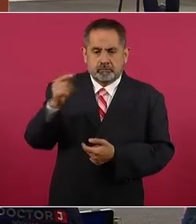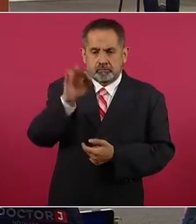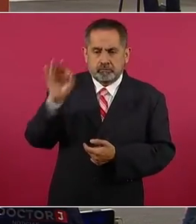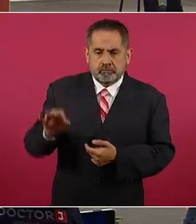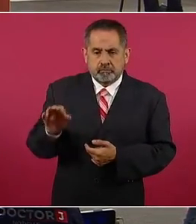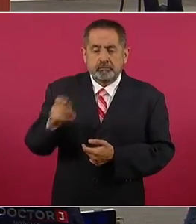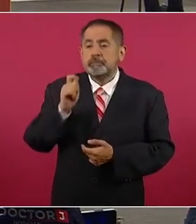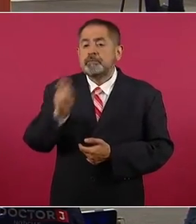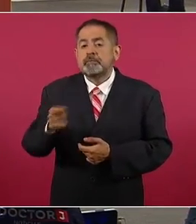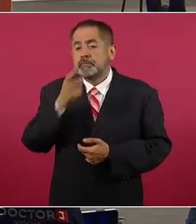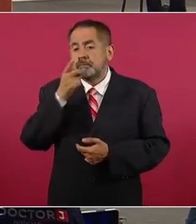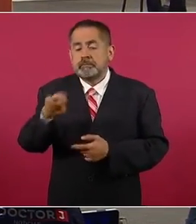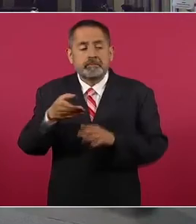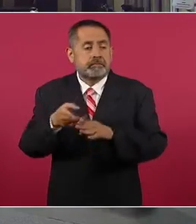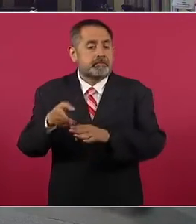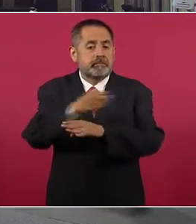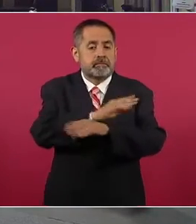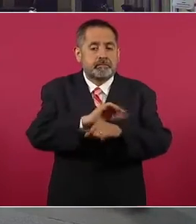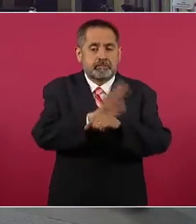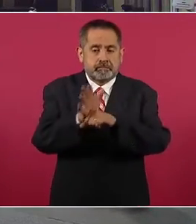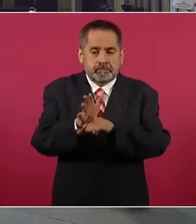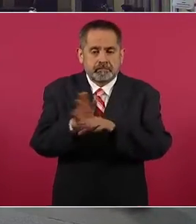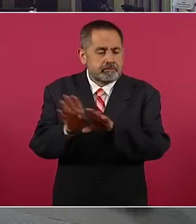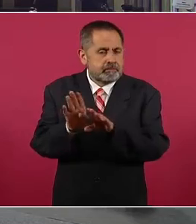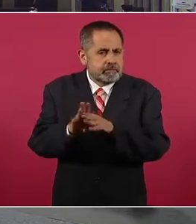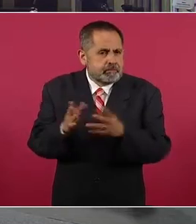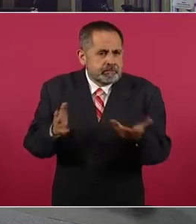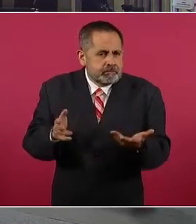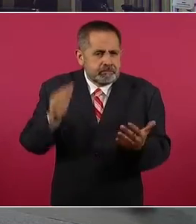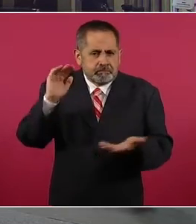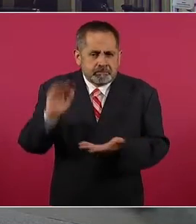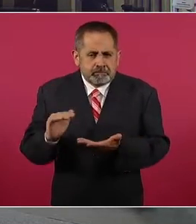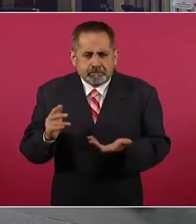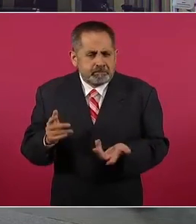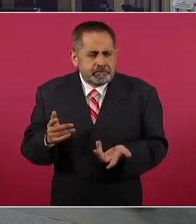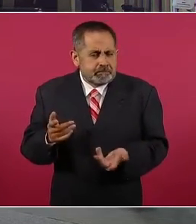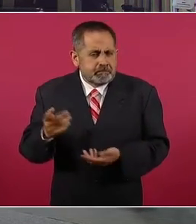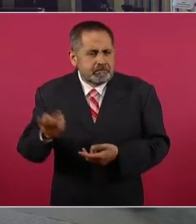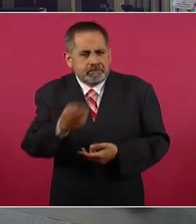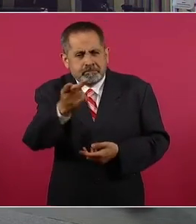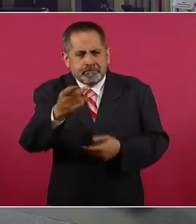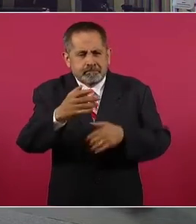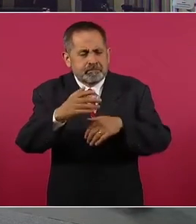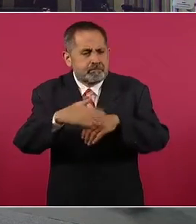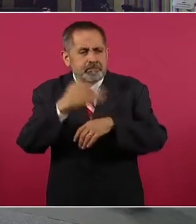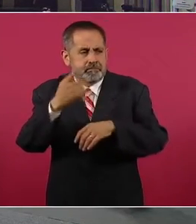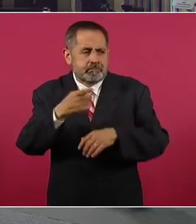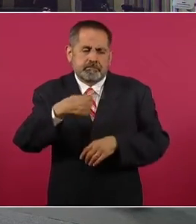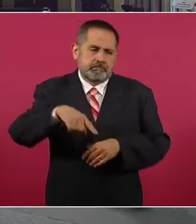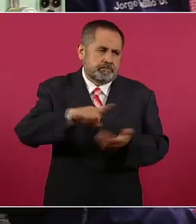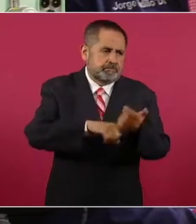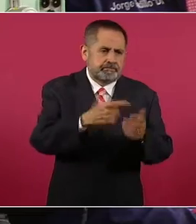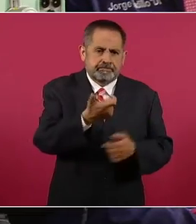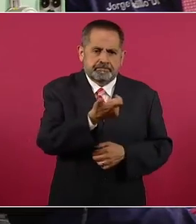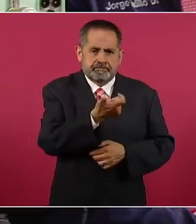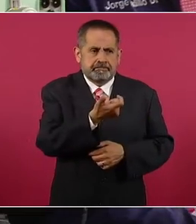tenían antes de la pandemia. Sí. Pues es una, digamos, consecuencia de pues la inflación en la en el sentido, en el sentimiento